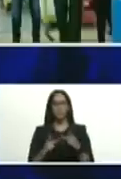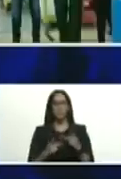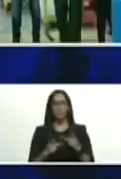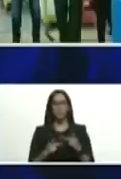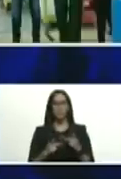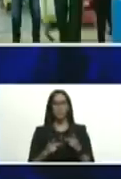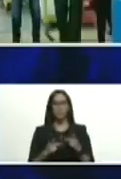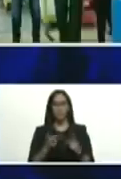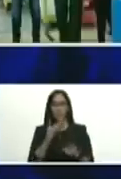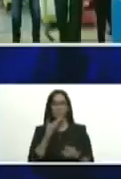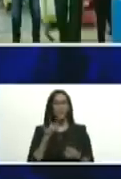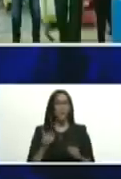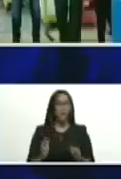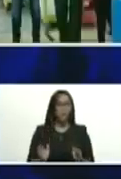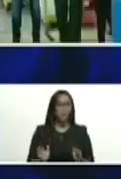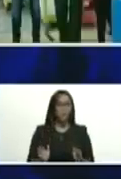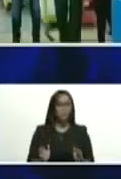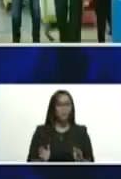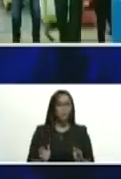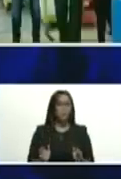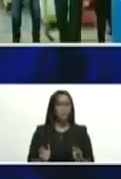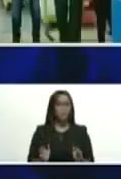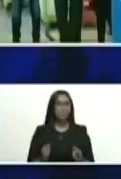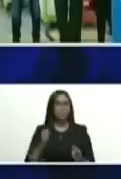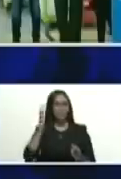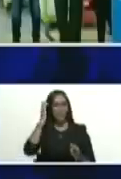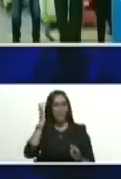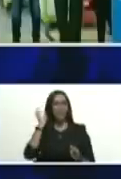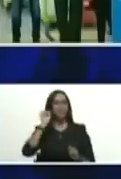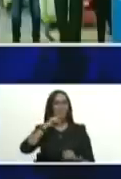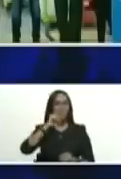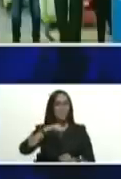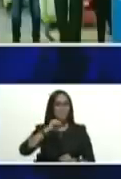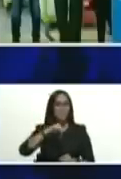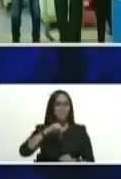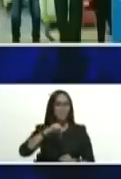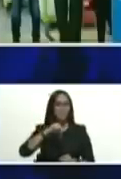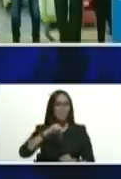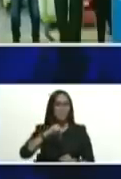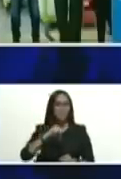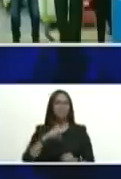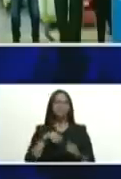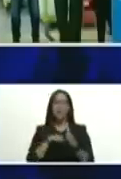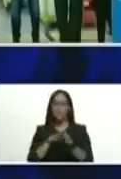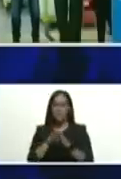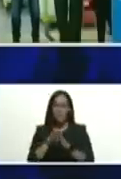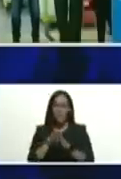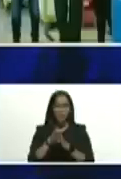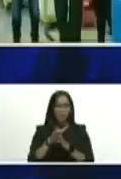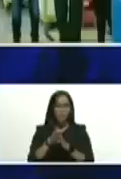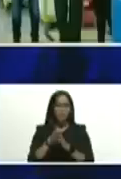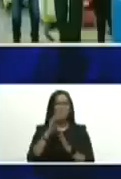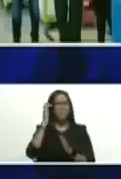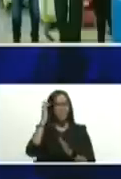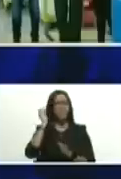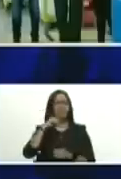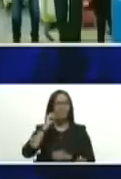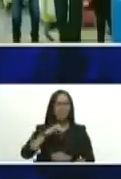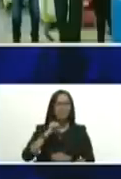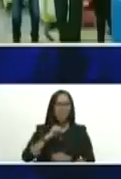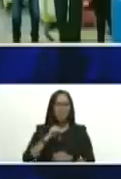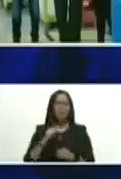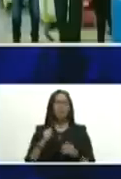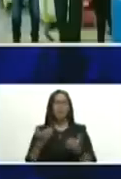¿Se ha mejorado? Creo que sí. ¿Se ha avanzado? Creo que sí. Yo recibo